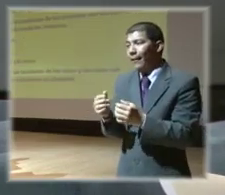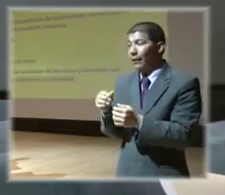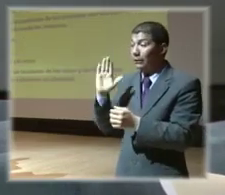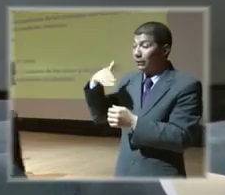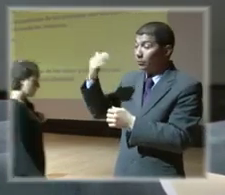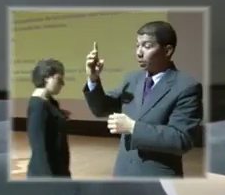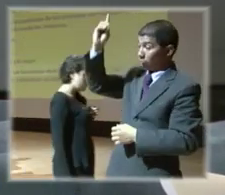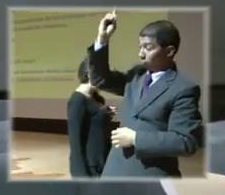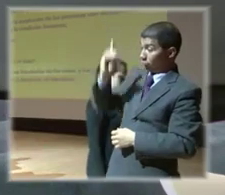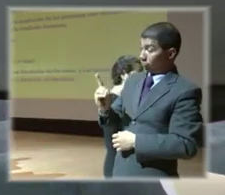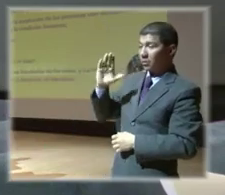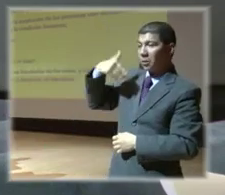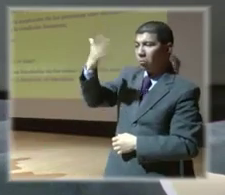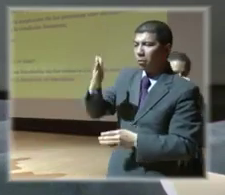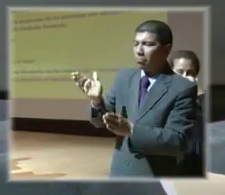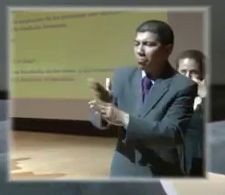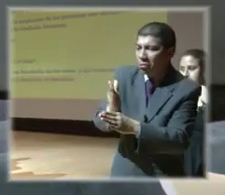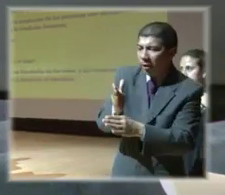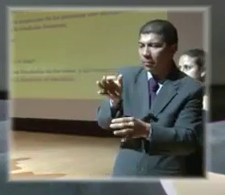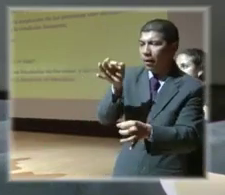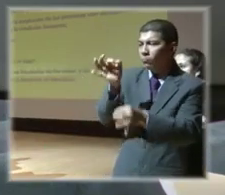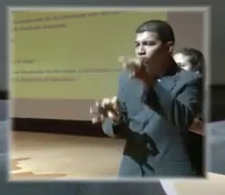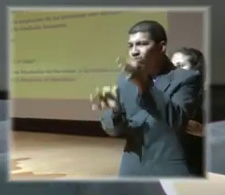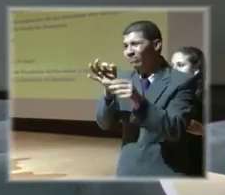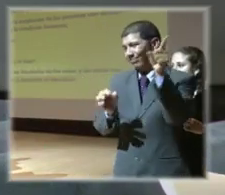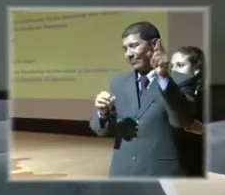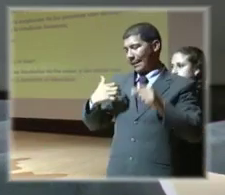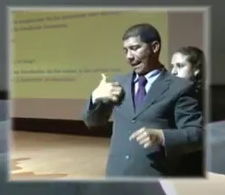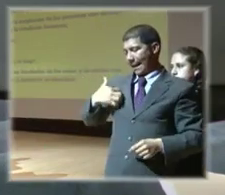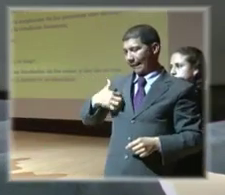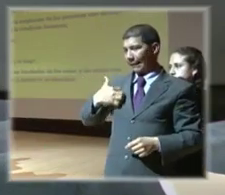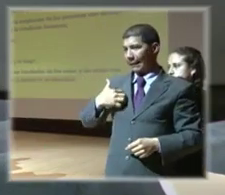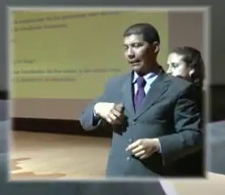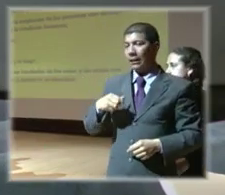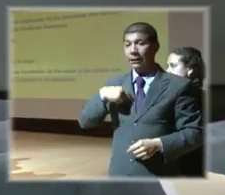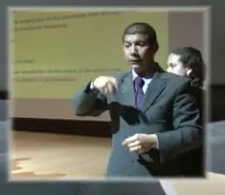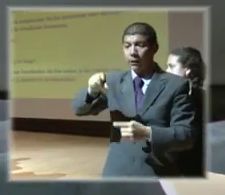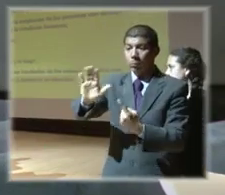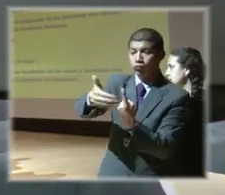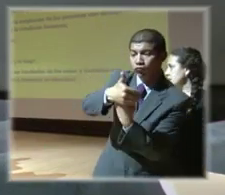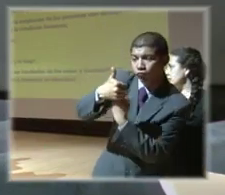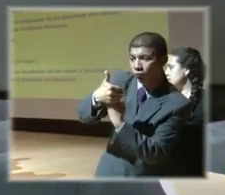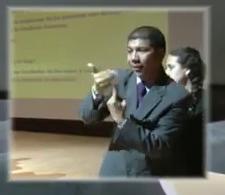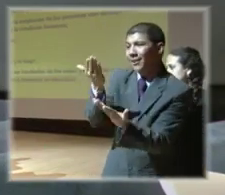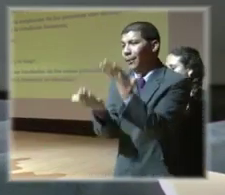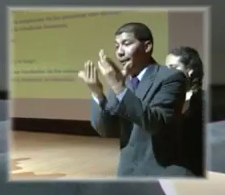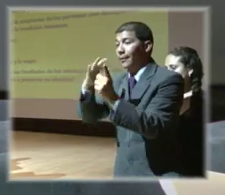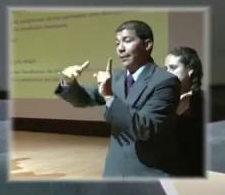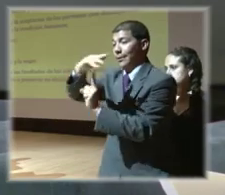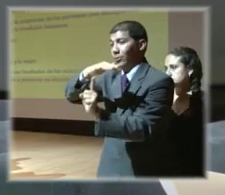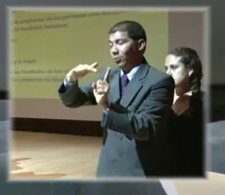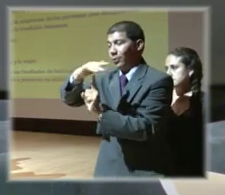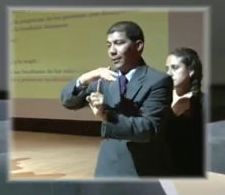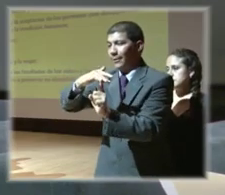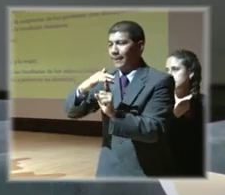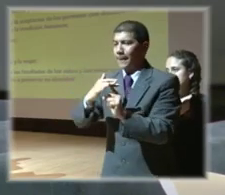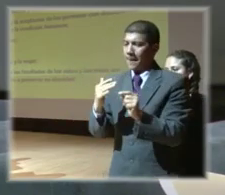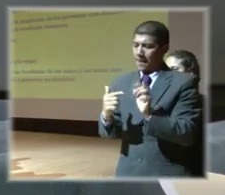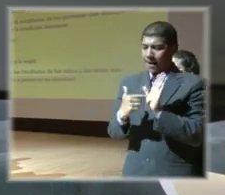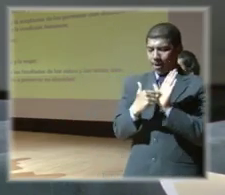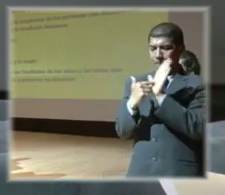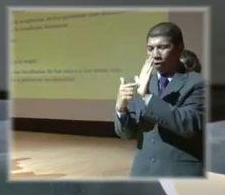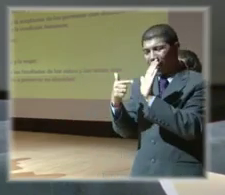el tráfico jurídico, así le decimos en Argentina, si la persona la tenemos que proteger por determinadas circunstancias. Lo que hace este modelo